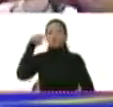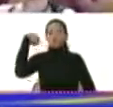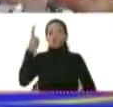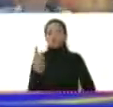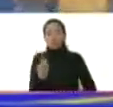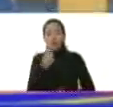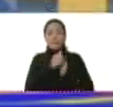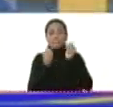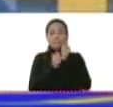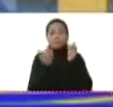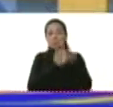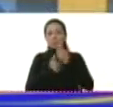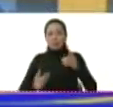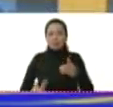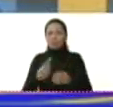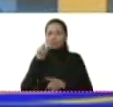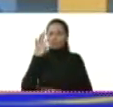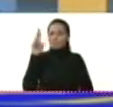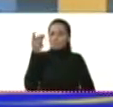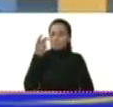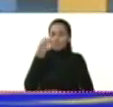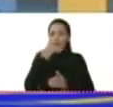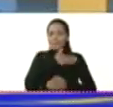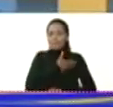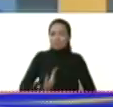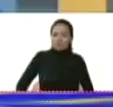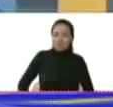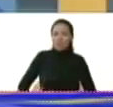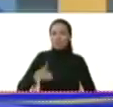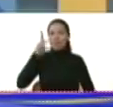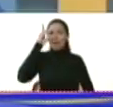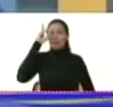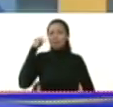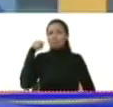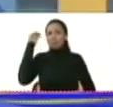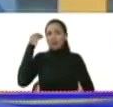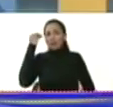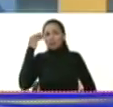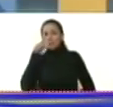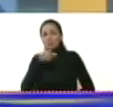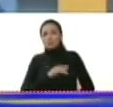Señora vicepresidenta, ¿qué le parece? Delcy Rodríguez.